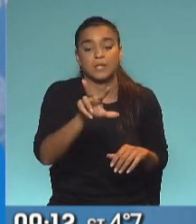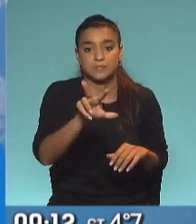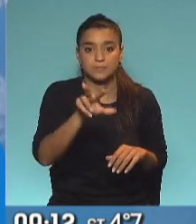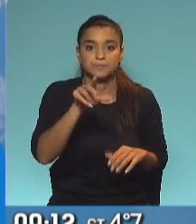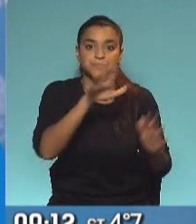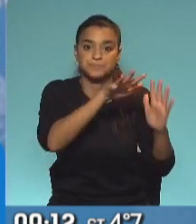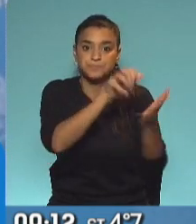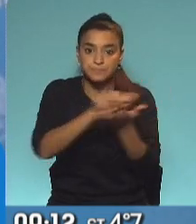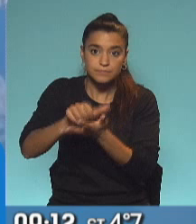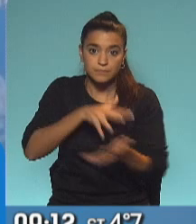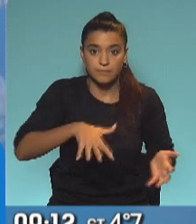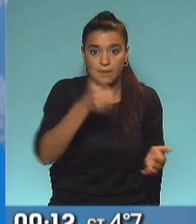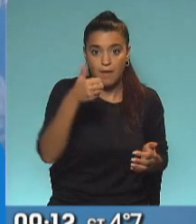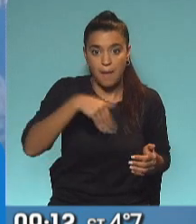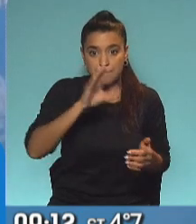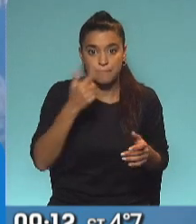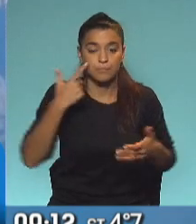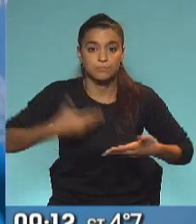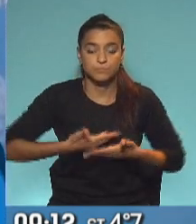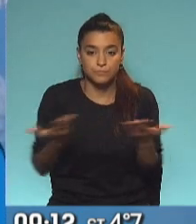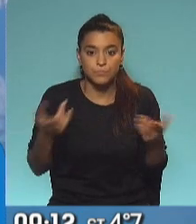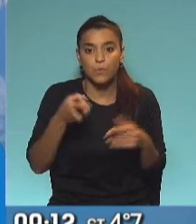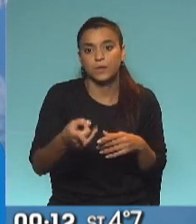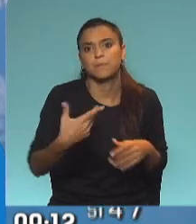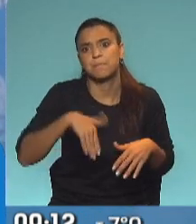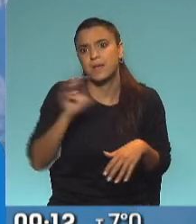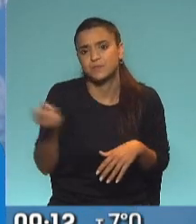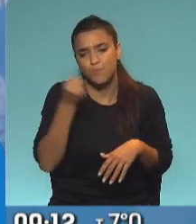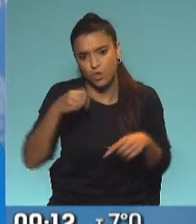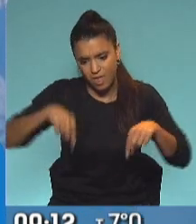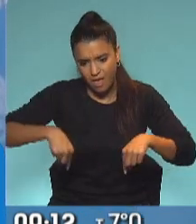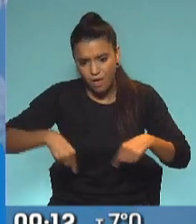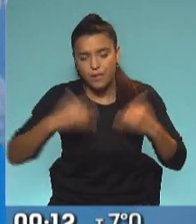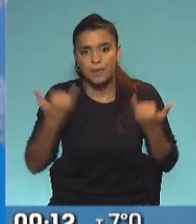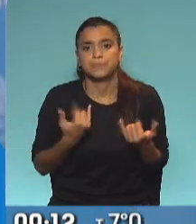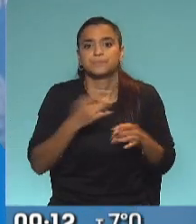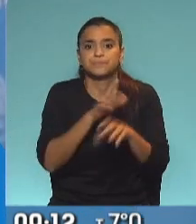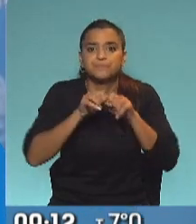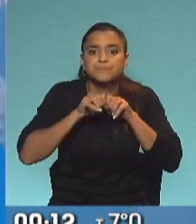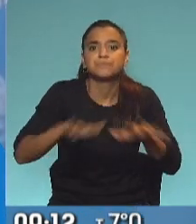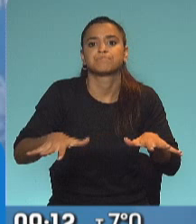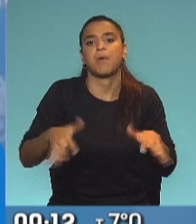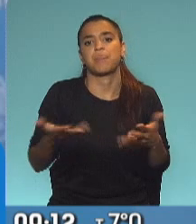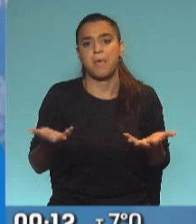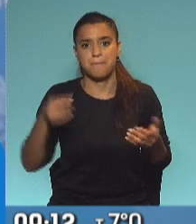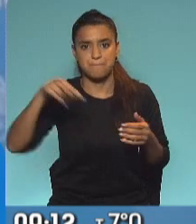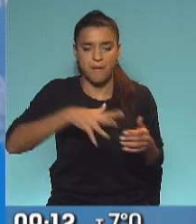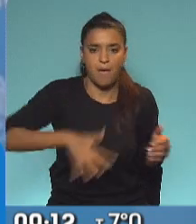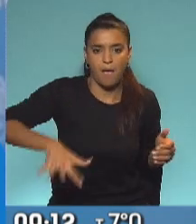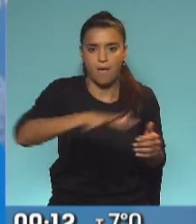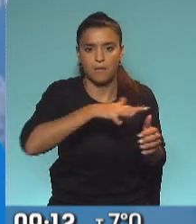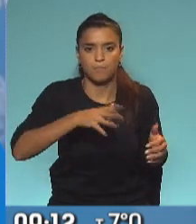51.3% de ocupación en AMBA, que refleja el impacto más importante que está teniendo el coronavirus, esta pandemia en este área, en